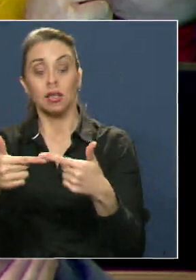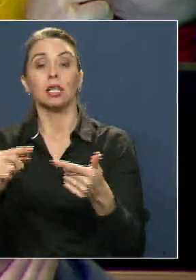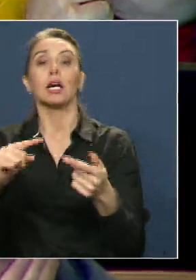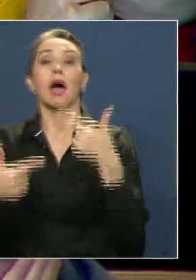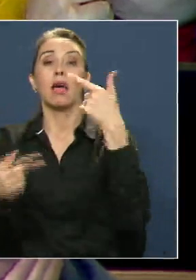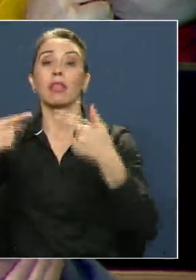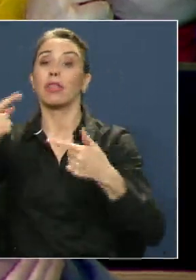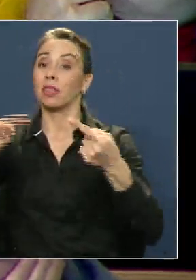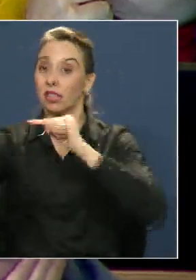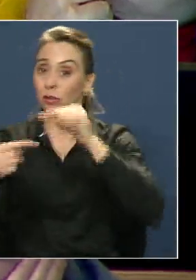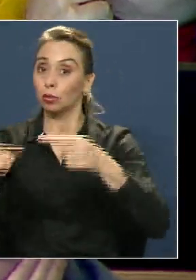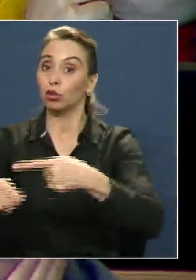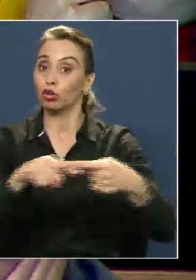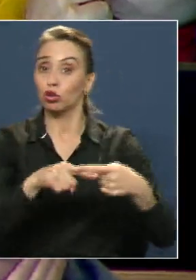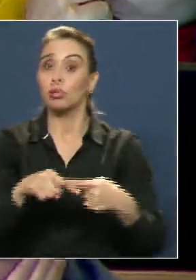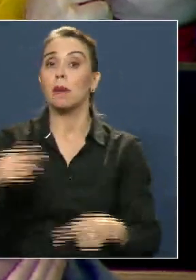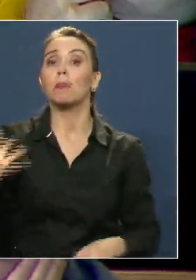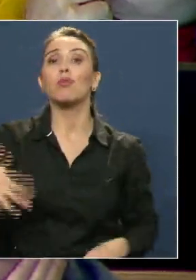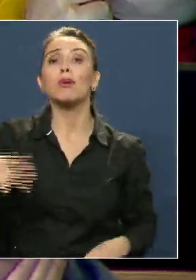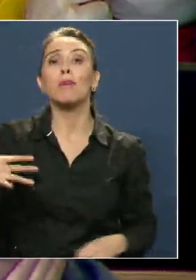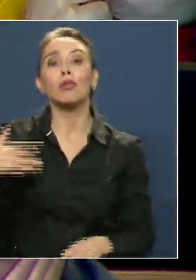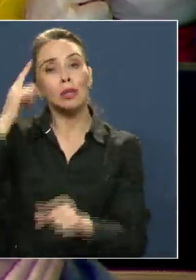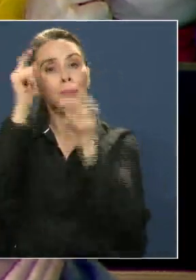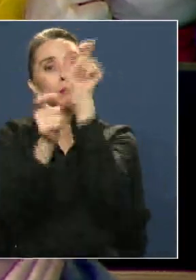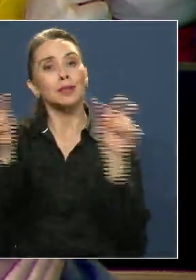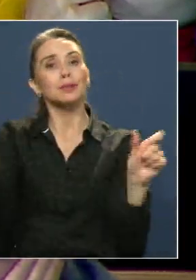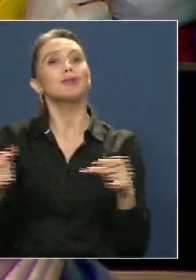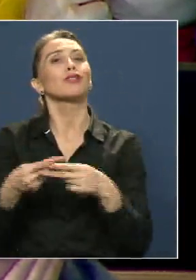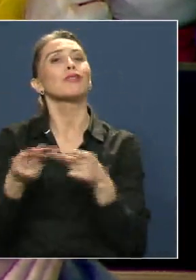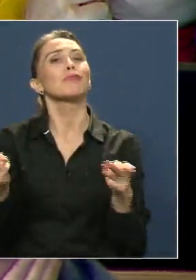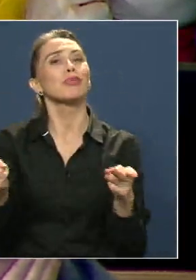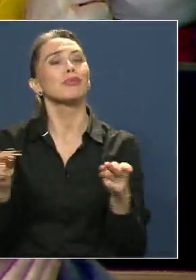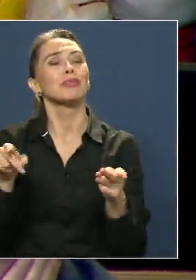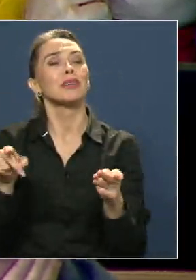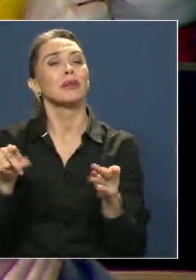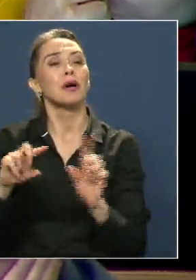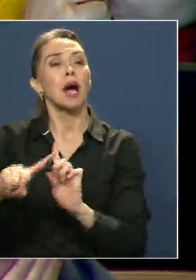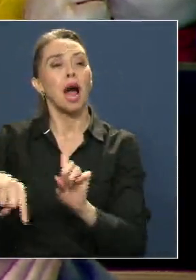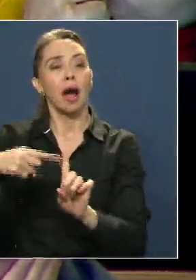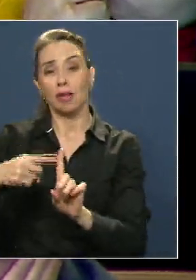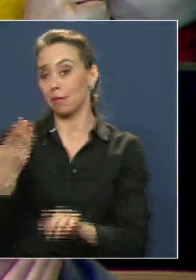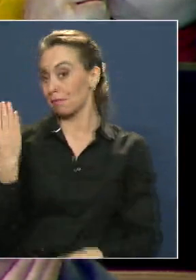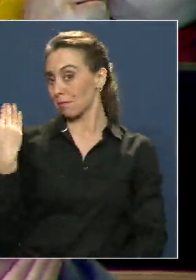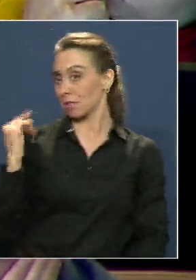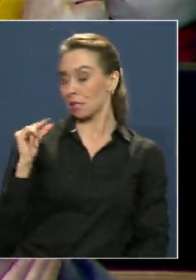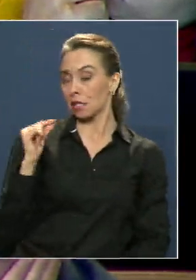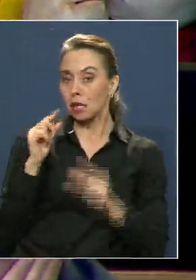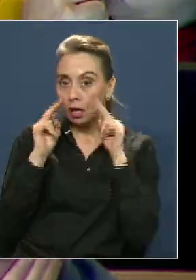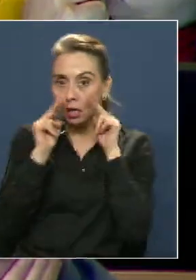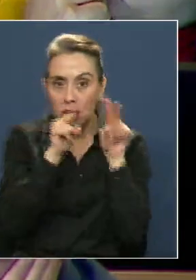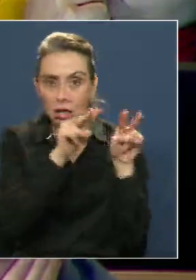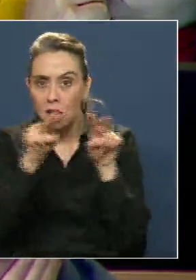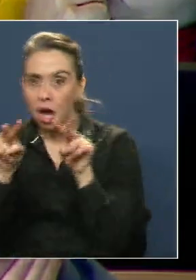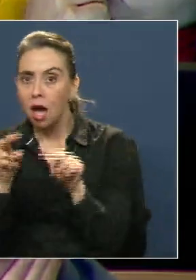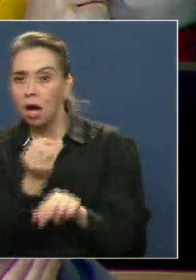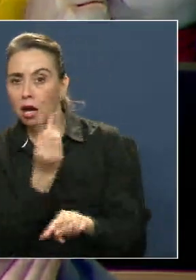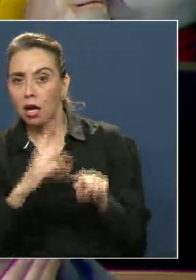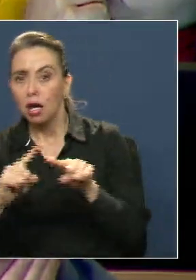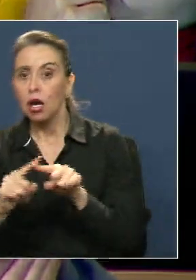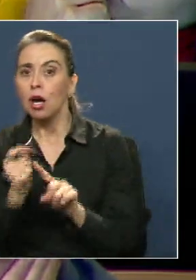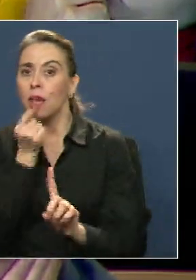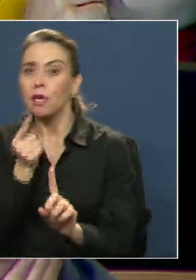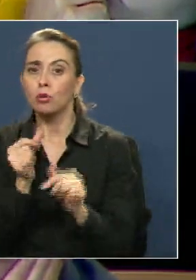de relevancia pública y que en el último tiempo además nos ha tenido muy pendientes de diversas denuncias por